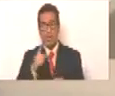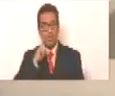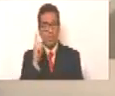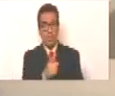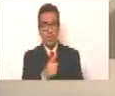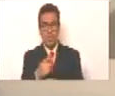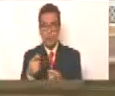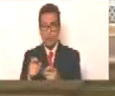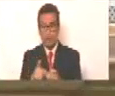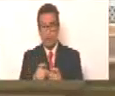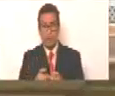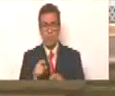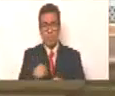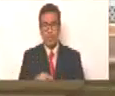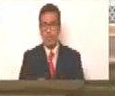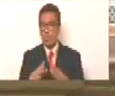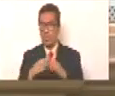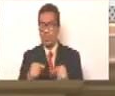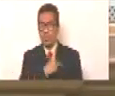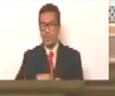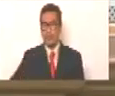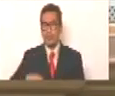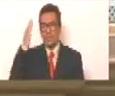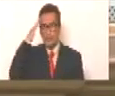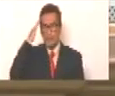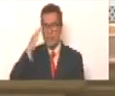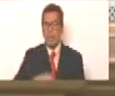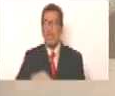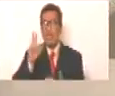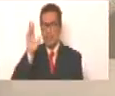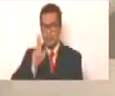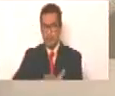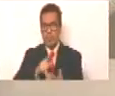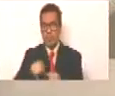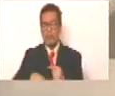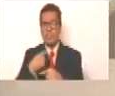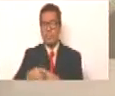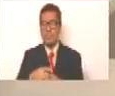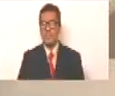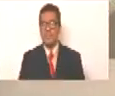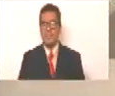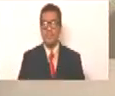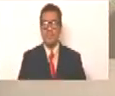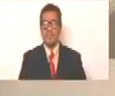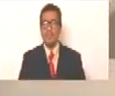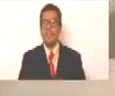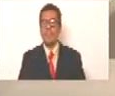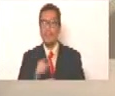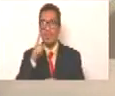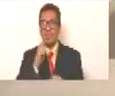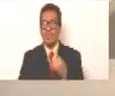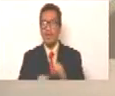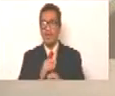todo, señor presidente. En consideración. Aprobado. Siguiente. 52º, se sugiere aprobar el epígrafe para el artículo 24,